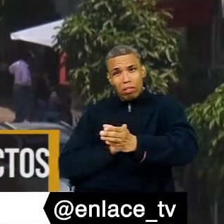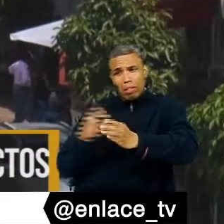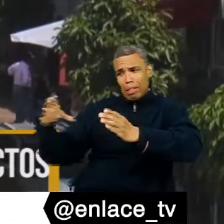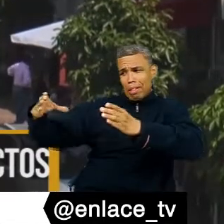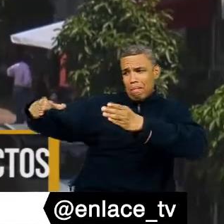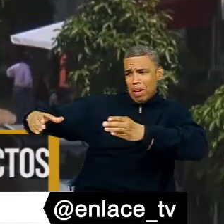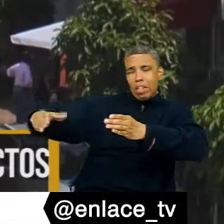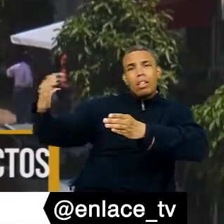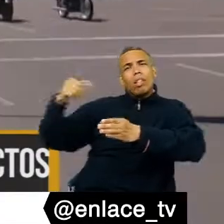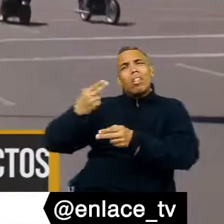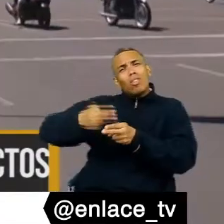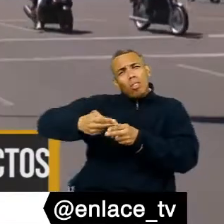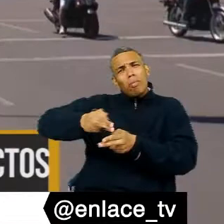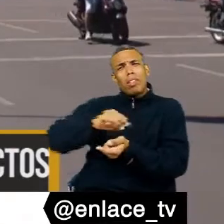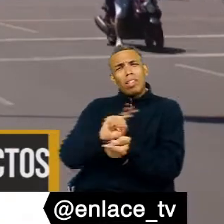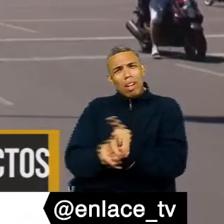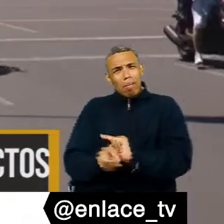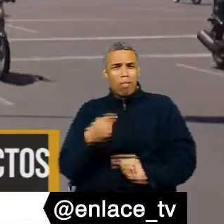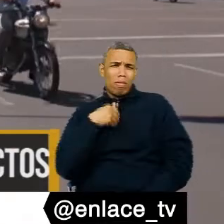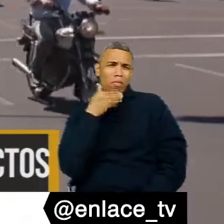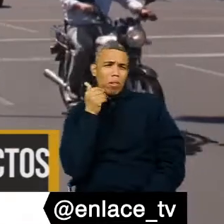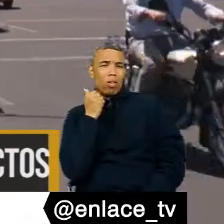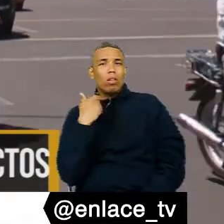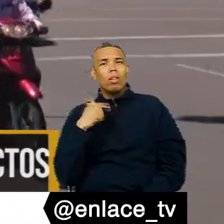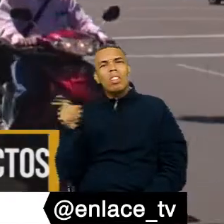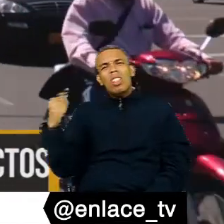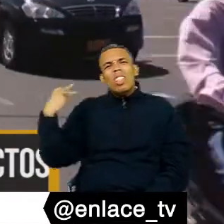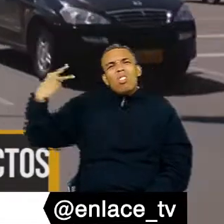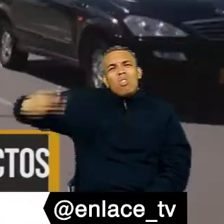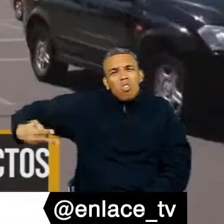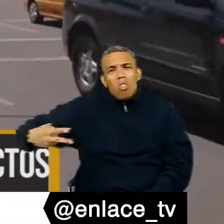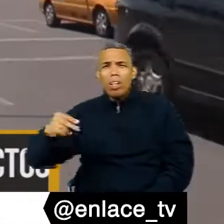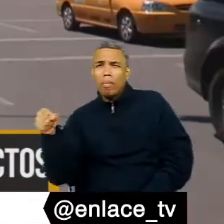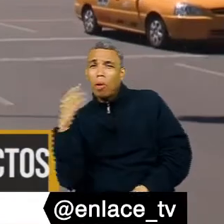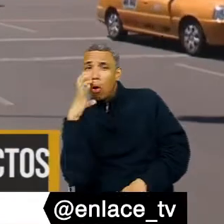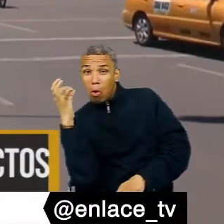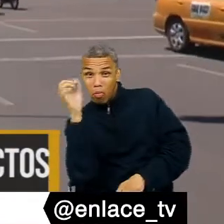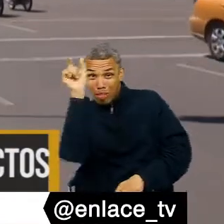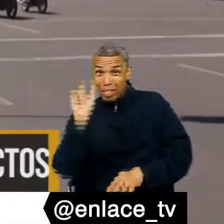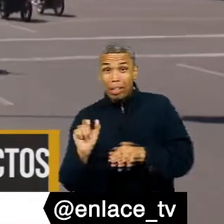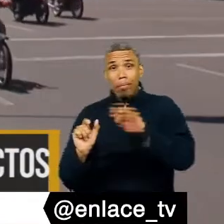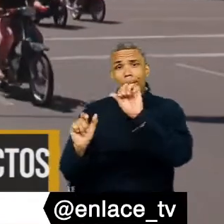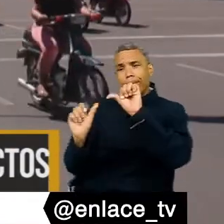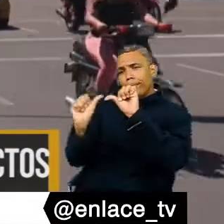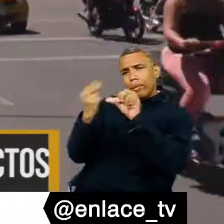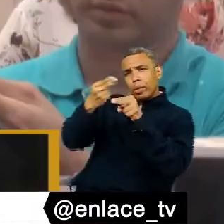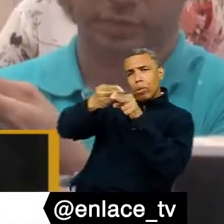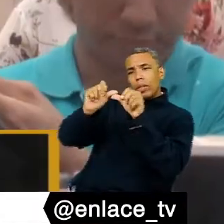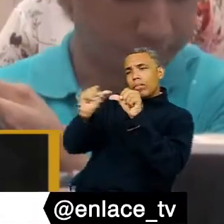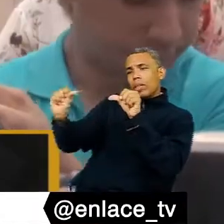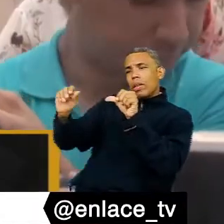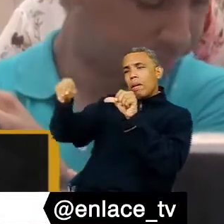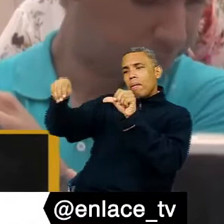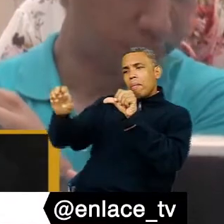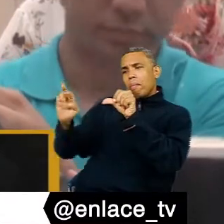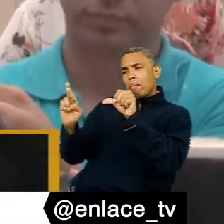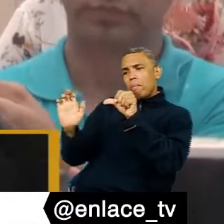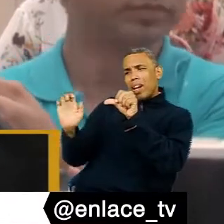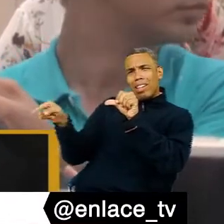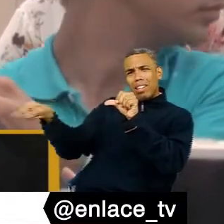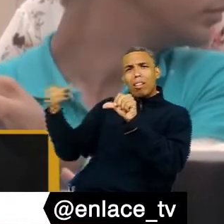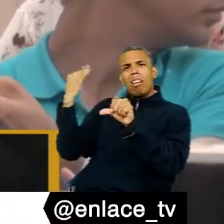tumbó al coronel Borges, que fue que se quedó con la platica. Entonces ahora se va a llamar